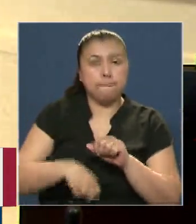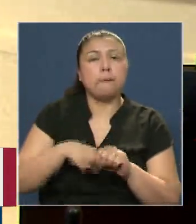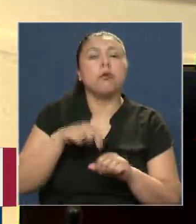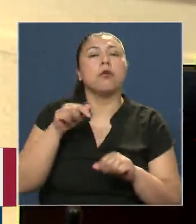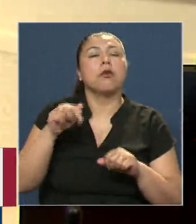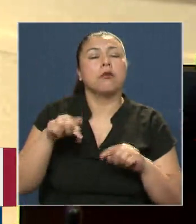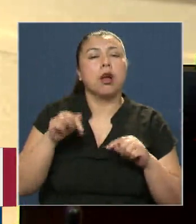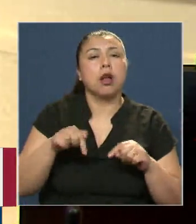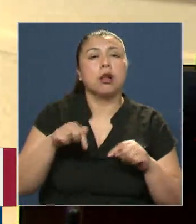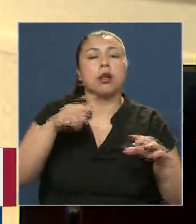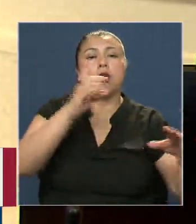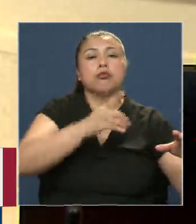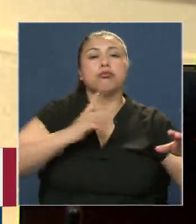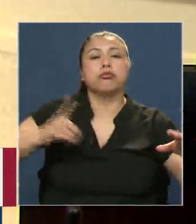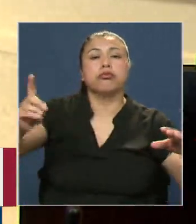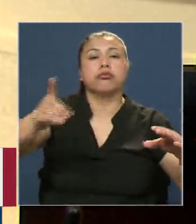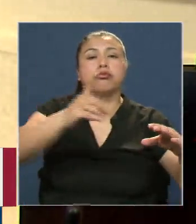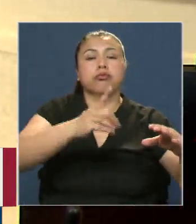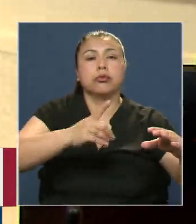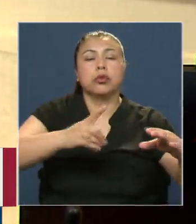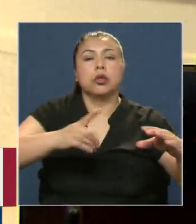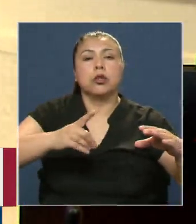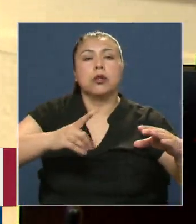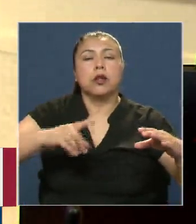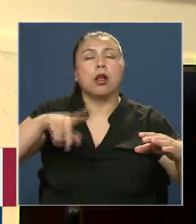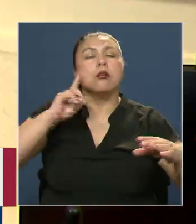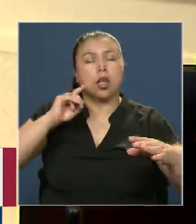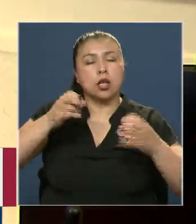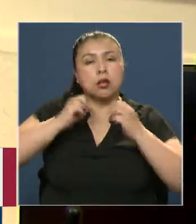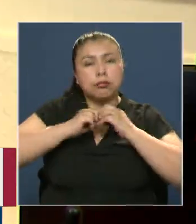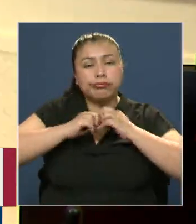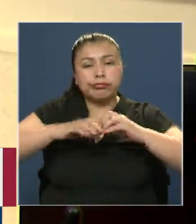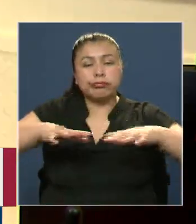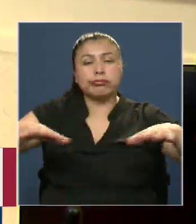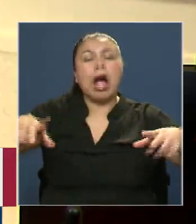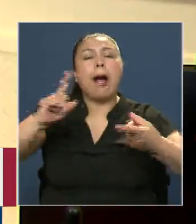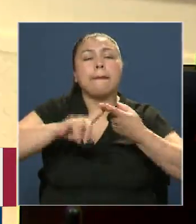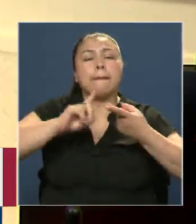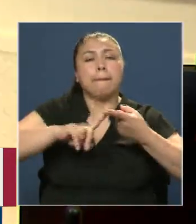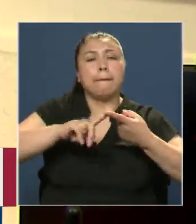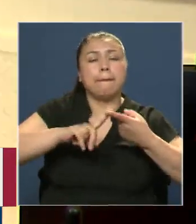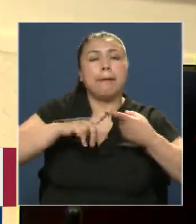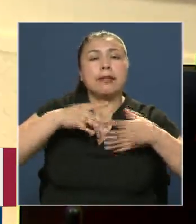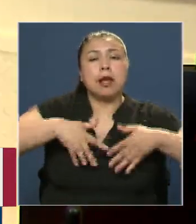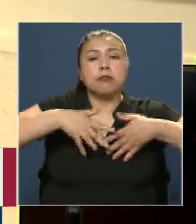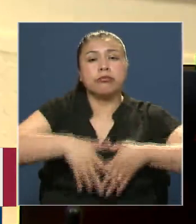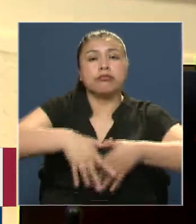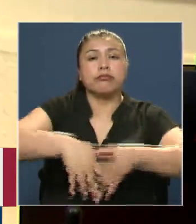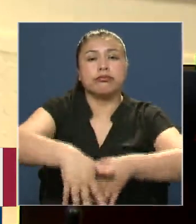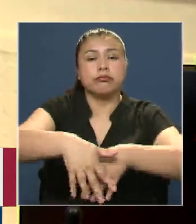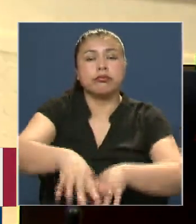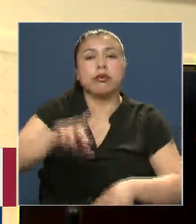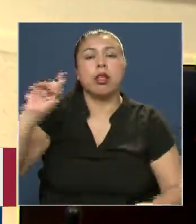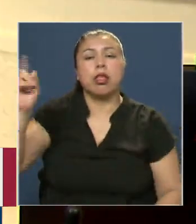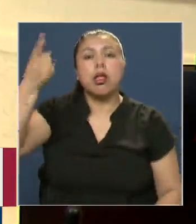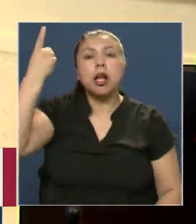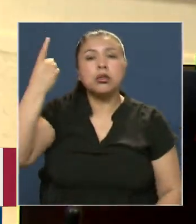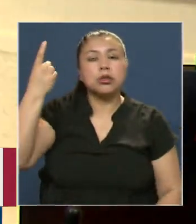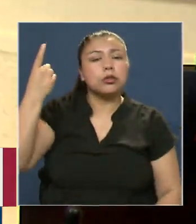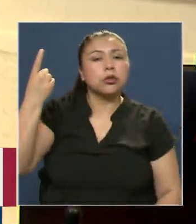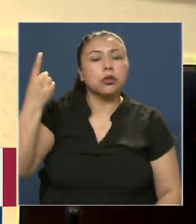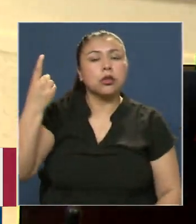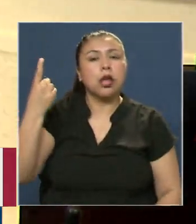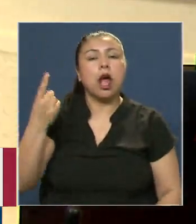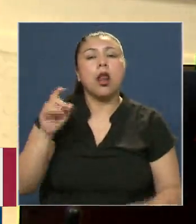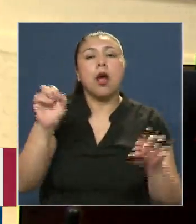que ya tiene un despliegue nacional, y a participar, por cierto, de la marcha nacional por